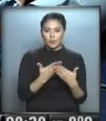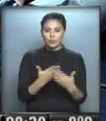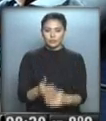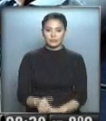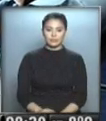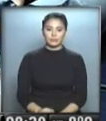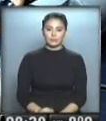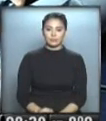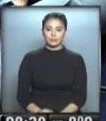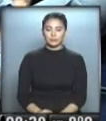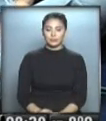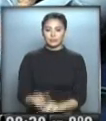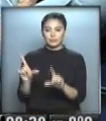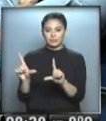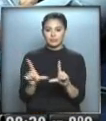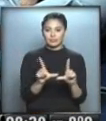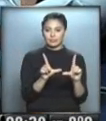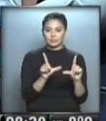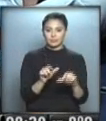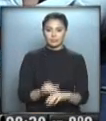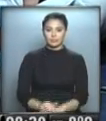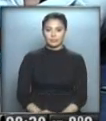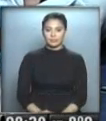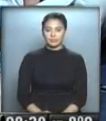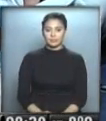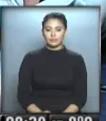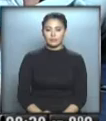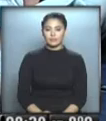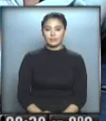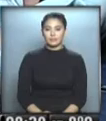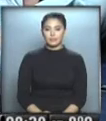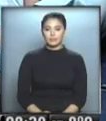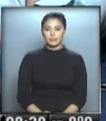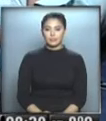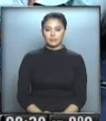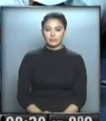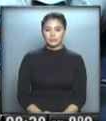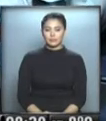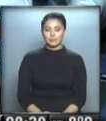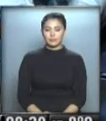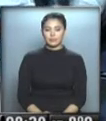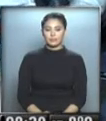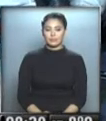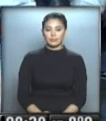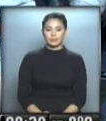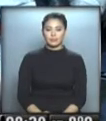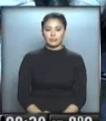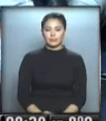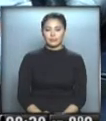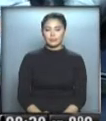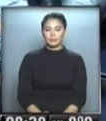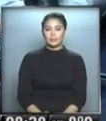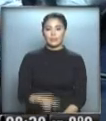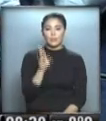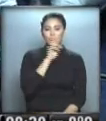sido Tchaikovsky. Ah, pero yo no estudio Tchaikovsky. Ya lo sé. Te estudia a Beethoven.